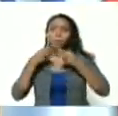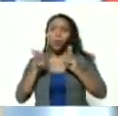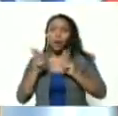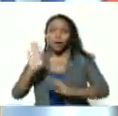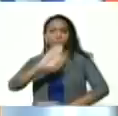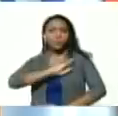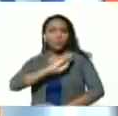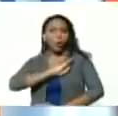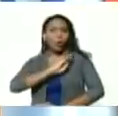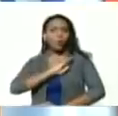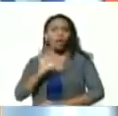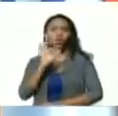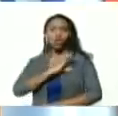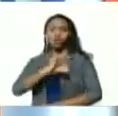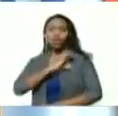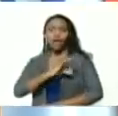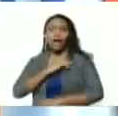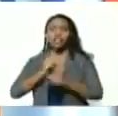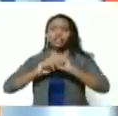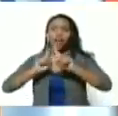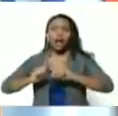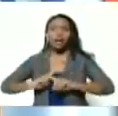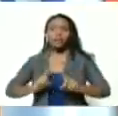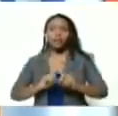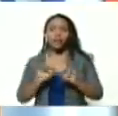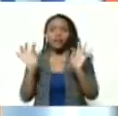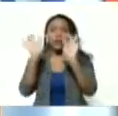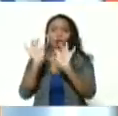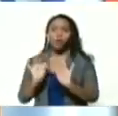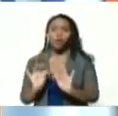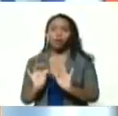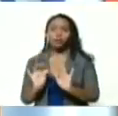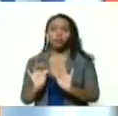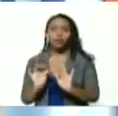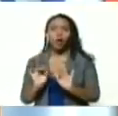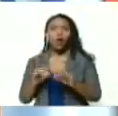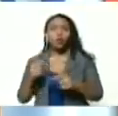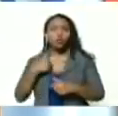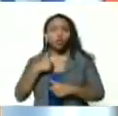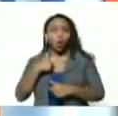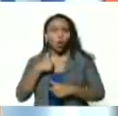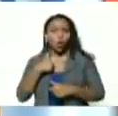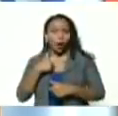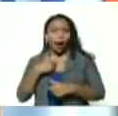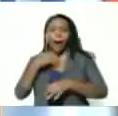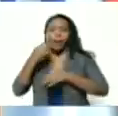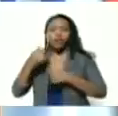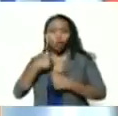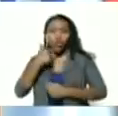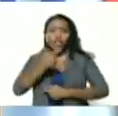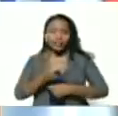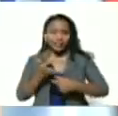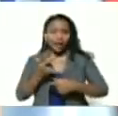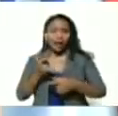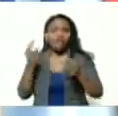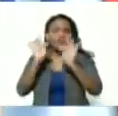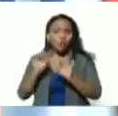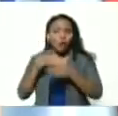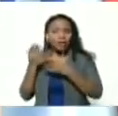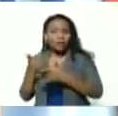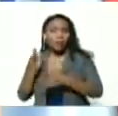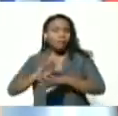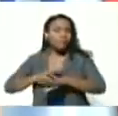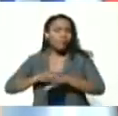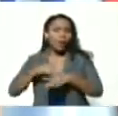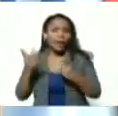propia sociedad en sus diversas formas. Cuando me refiero que vamos a conversar sobre algunos temas